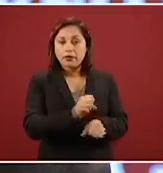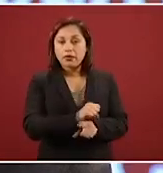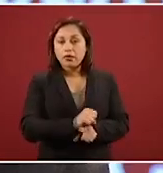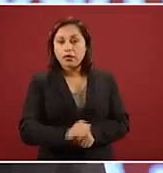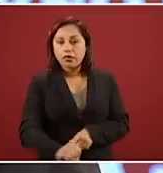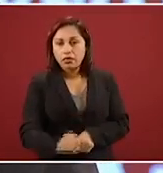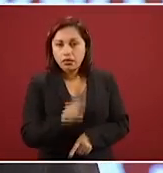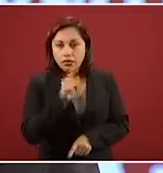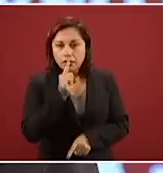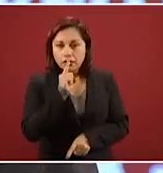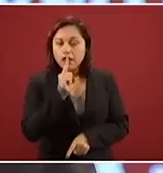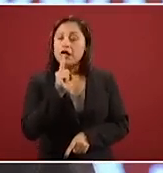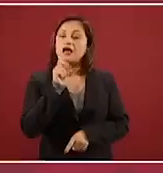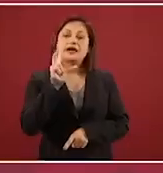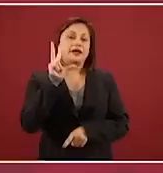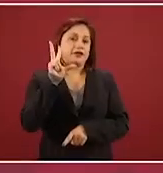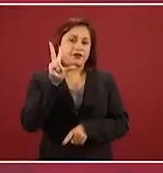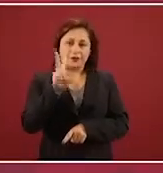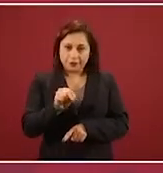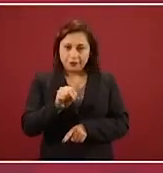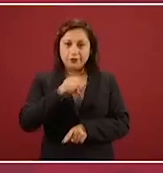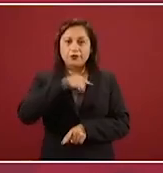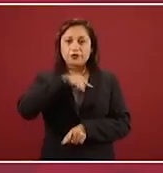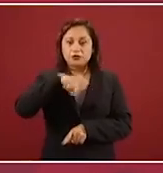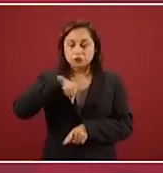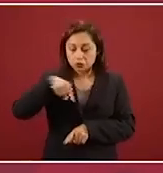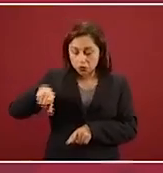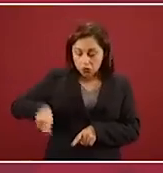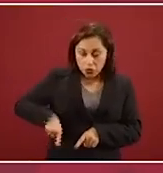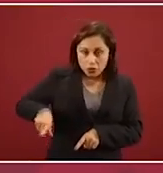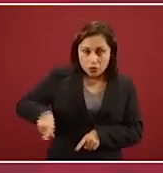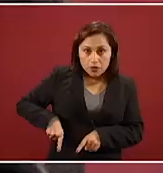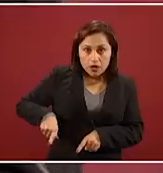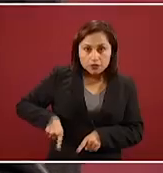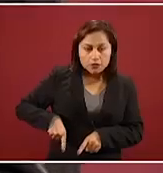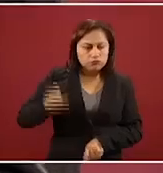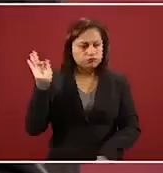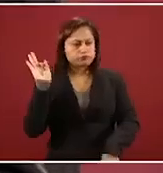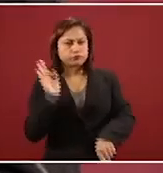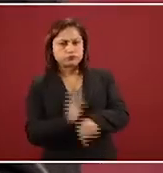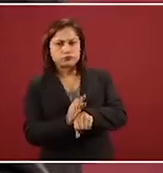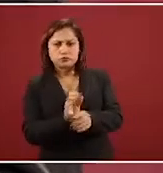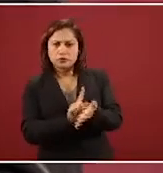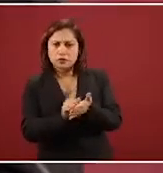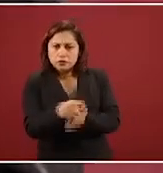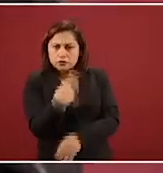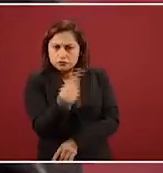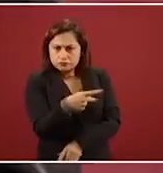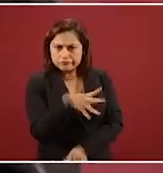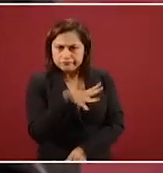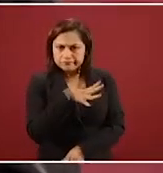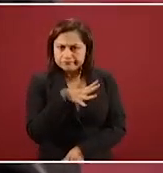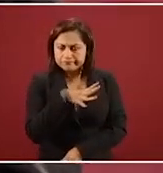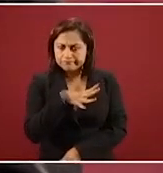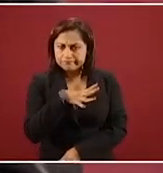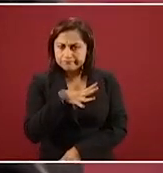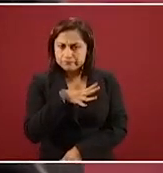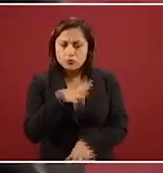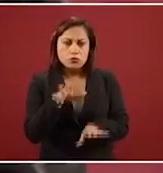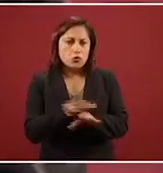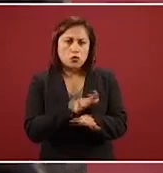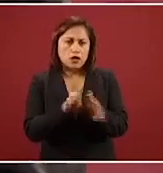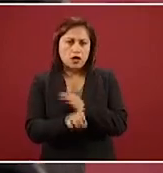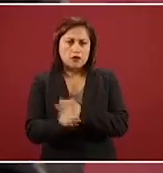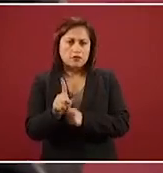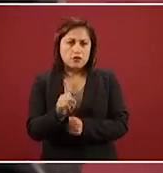es garantizar derechos que tienen los ciudadanos, el derecho a una